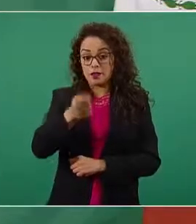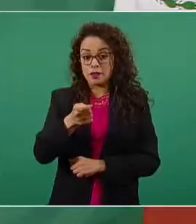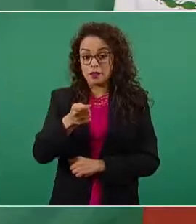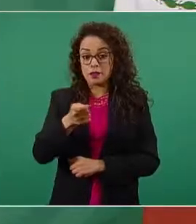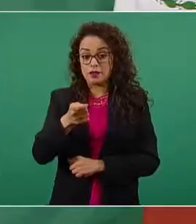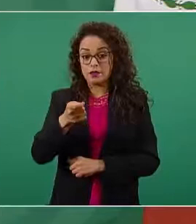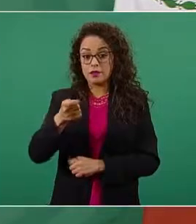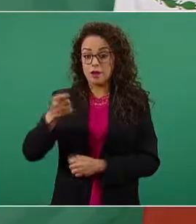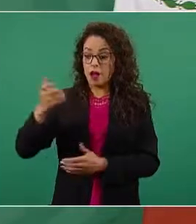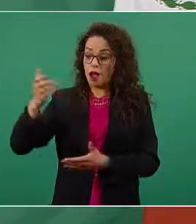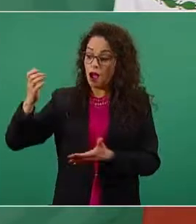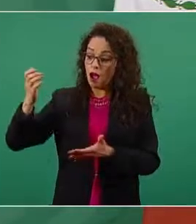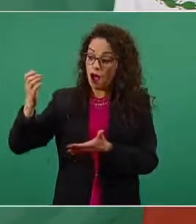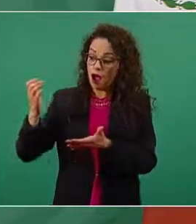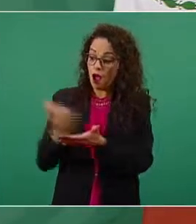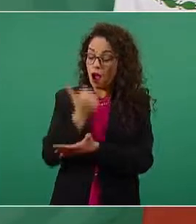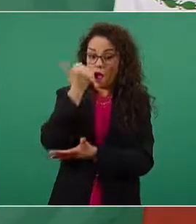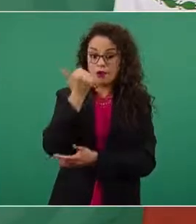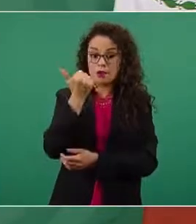la oposición en un estado.